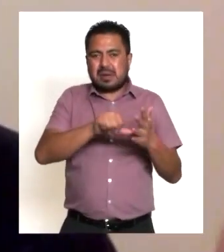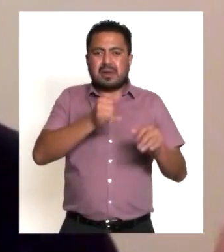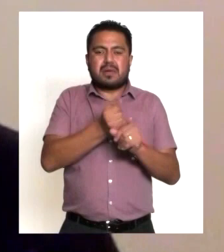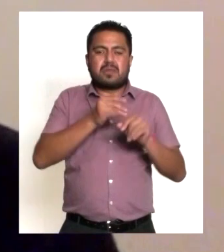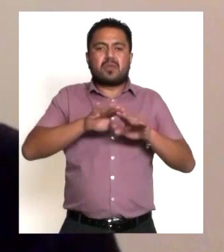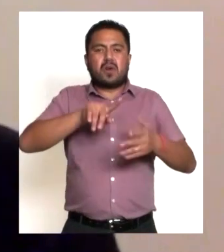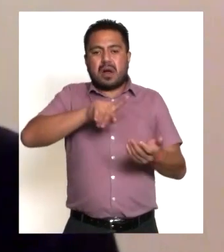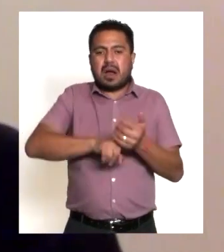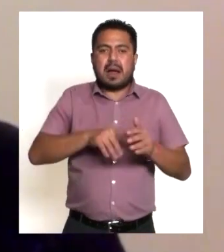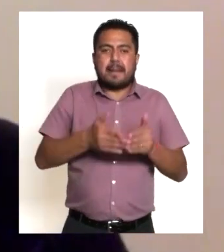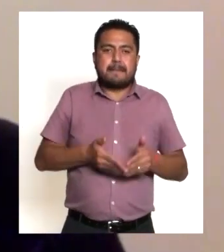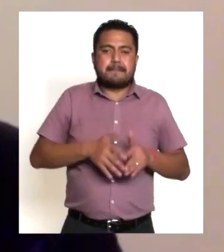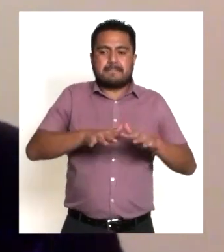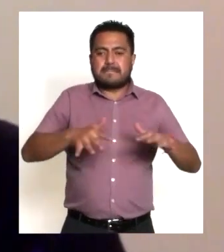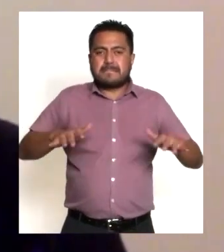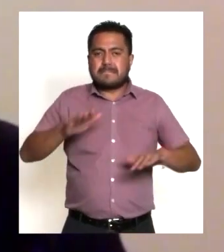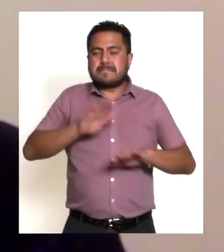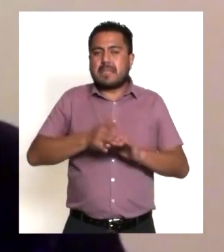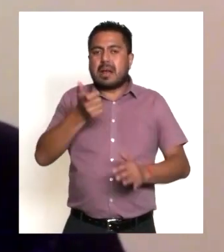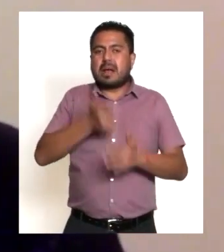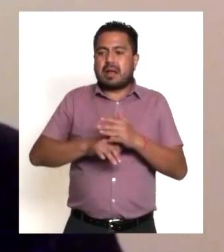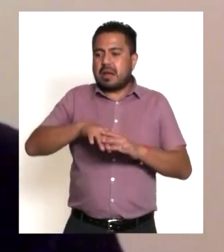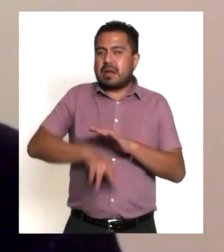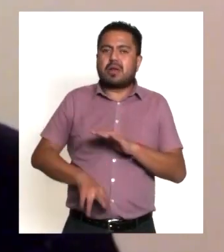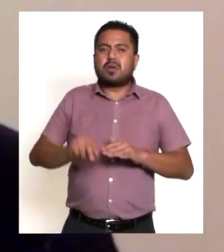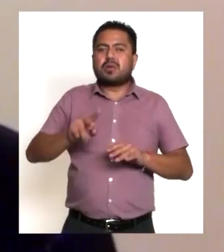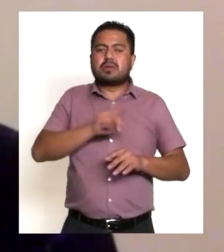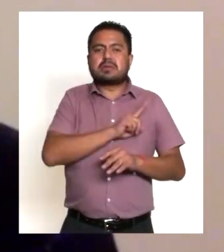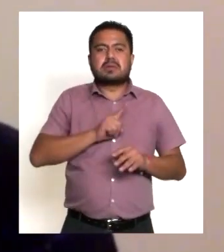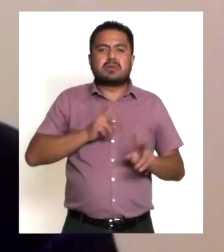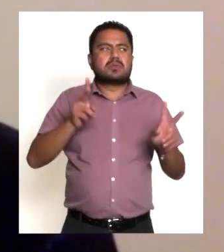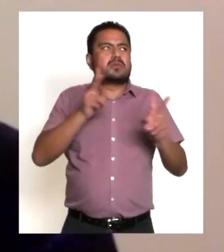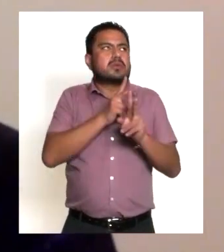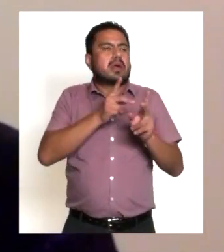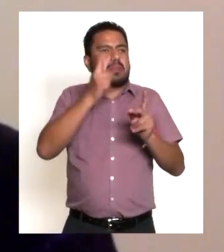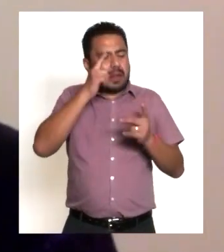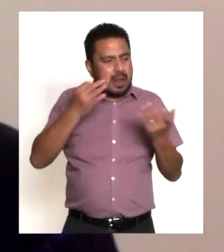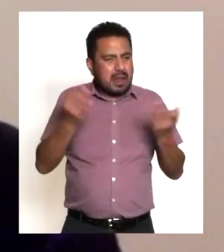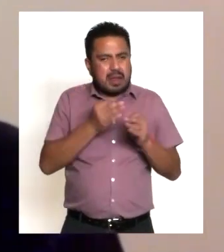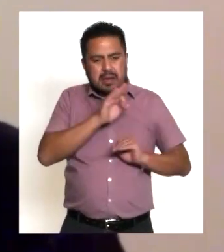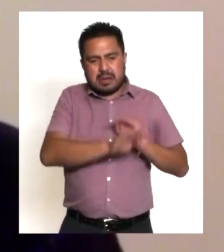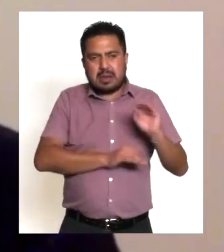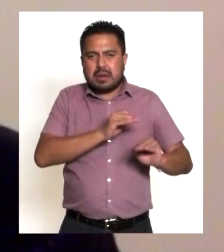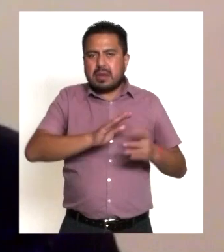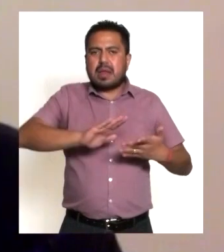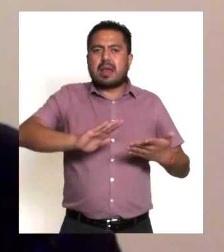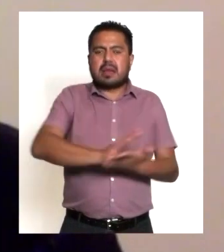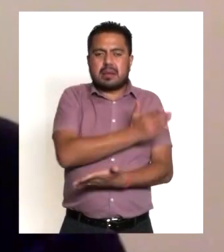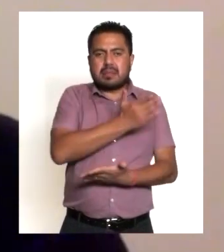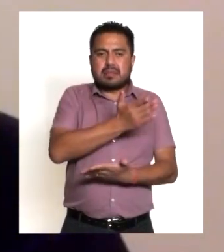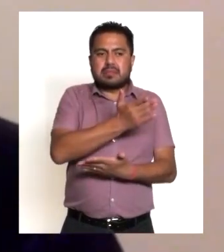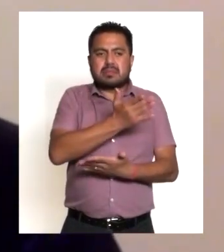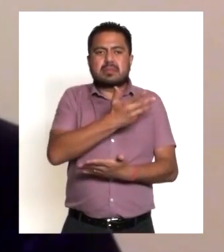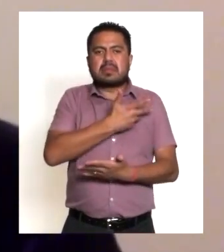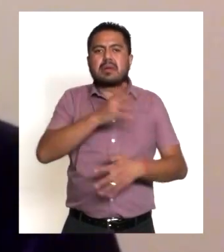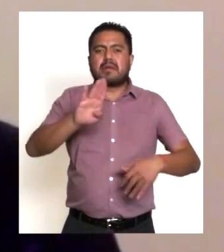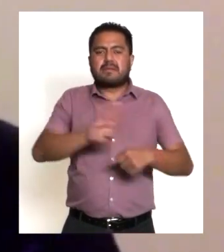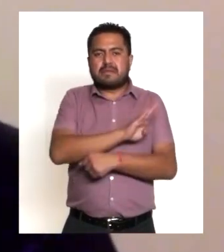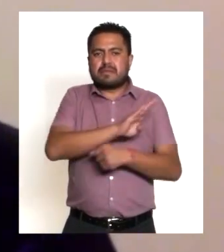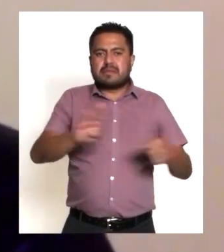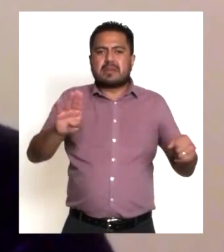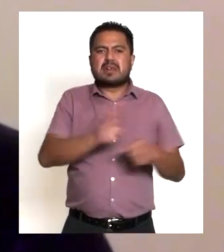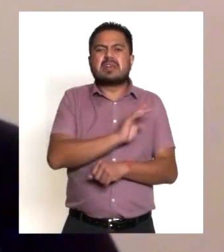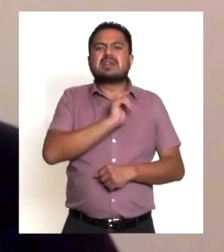centro de datos dentro del mar es más barato porque no necesitas aires acondicionados para enfriar, y además tiene